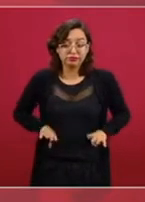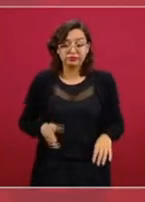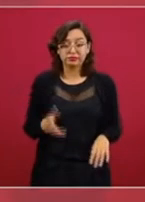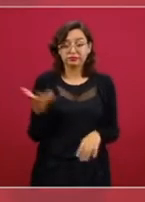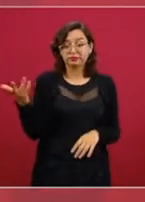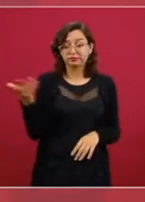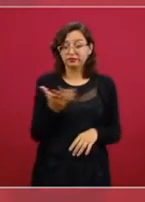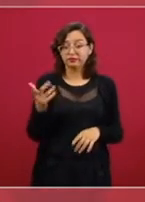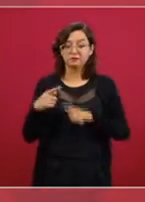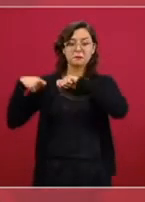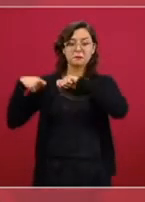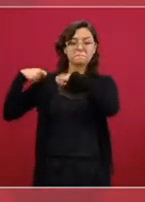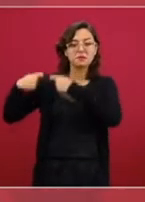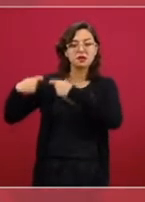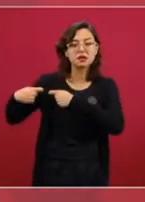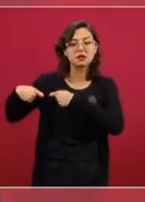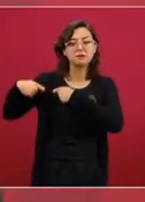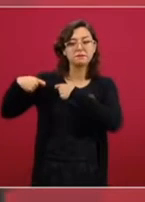que heredamos